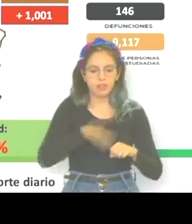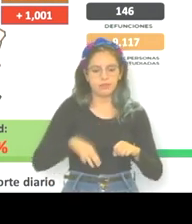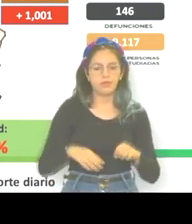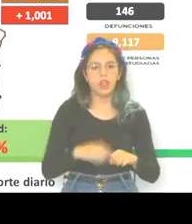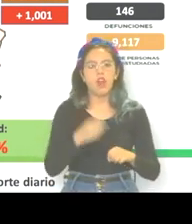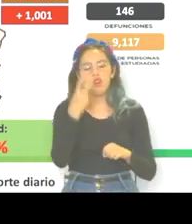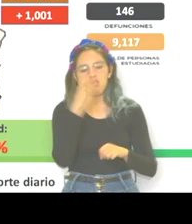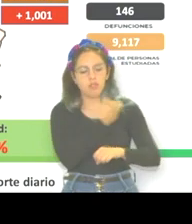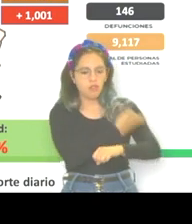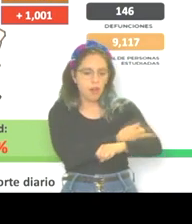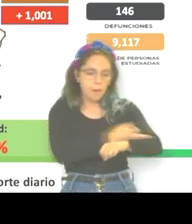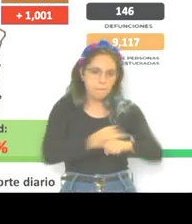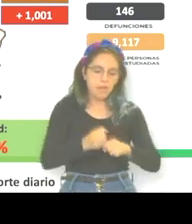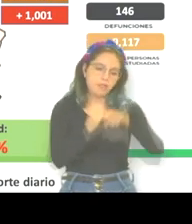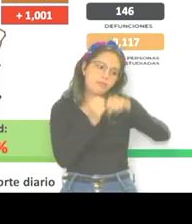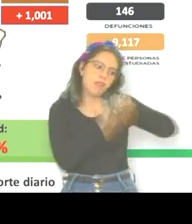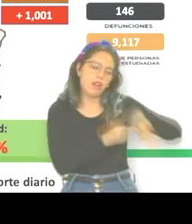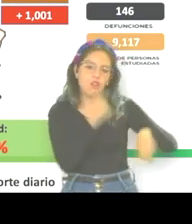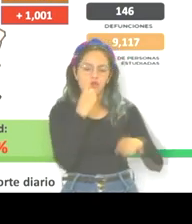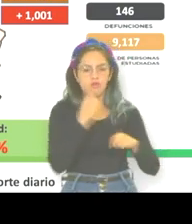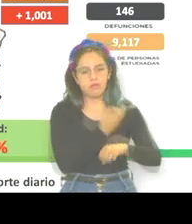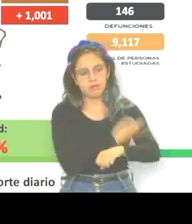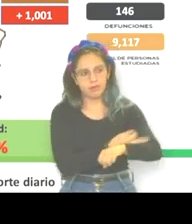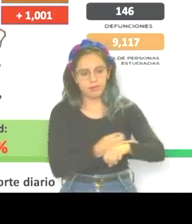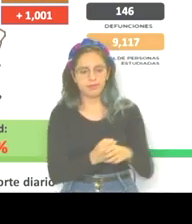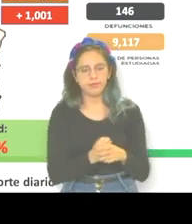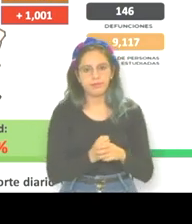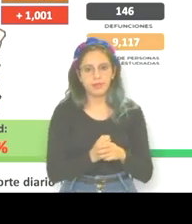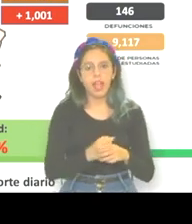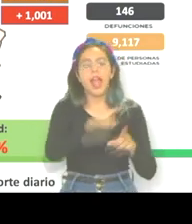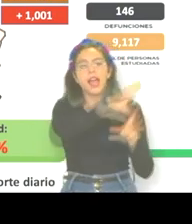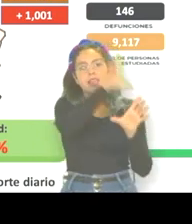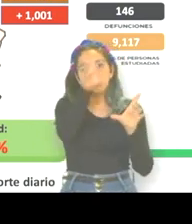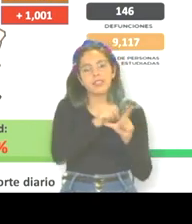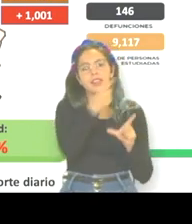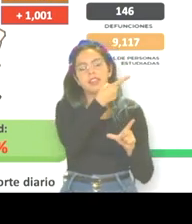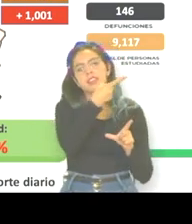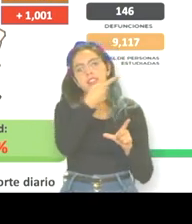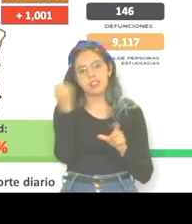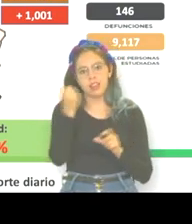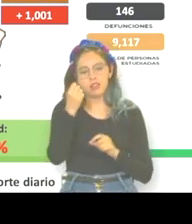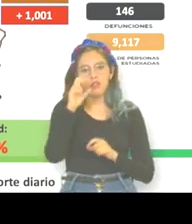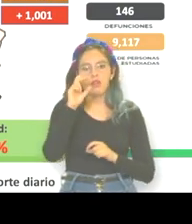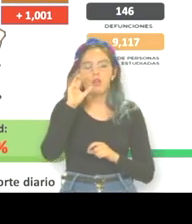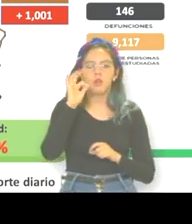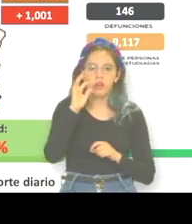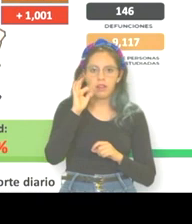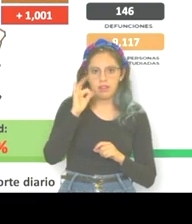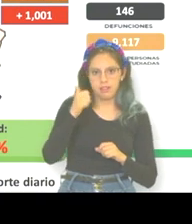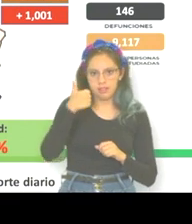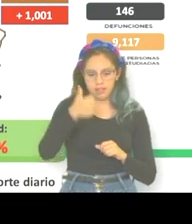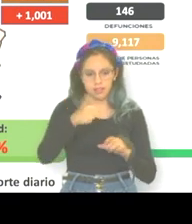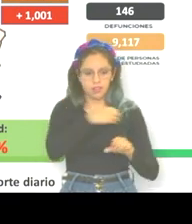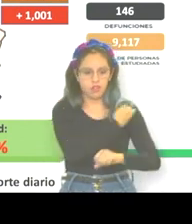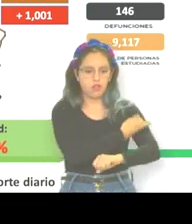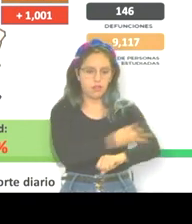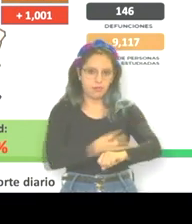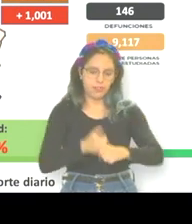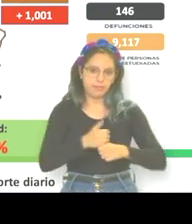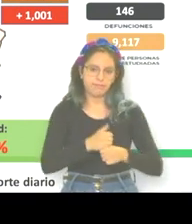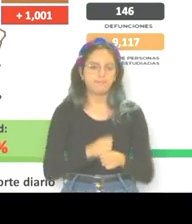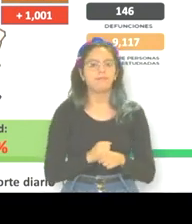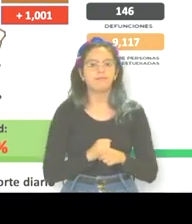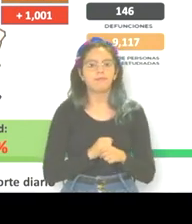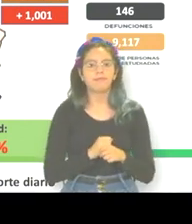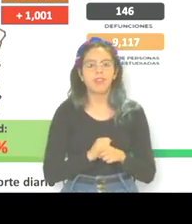el coronavirus y que en total ya suman 146 las familias afectadas aquí en San Luis Potosí. De los